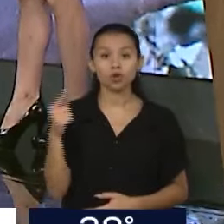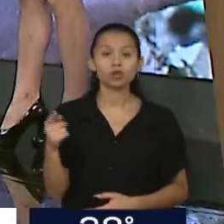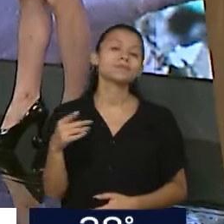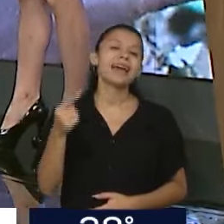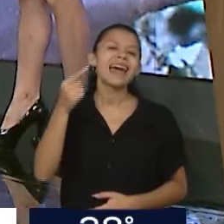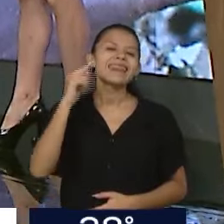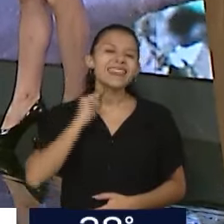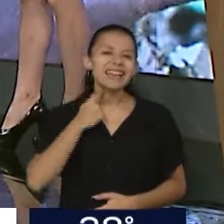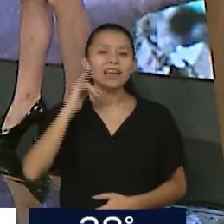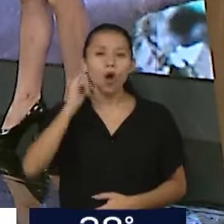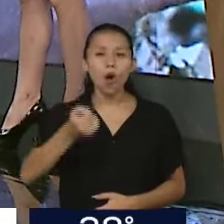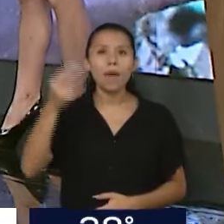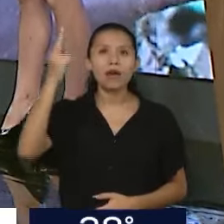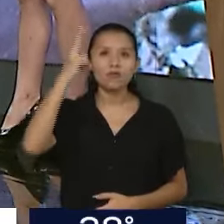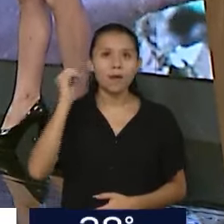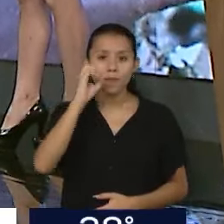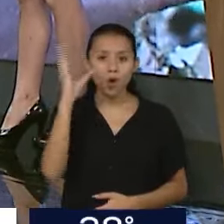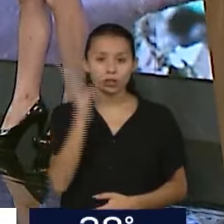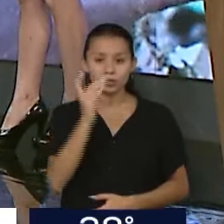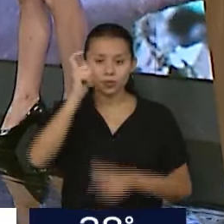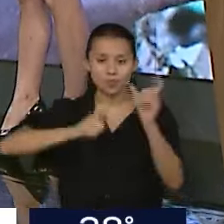13,9% de indigentes,